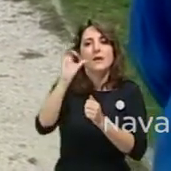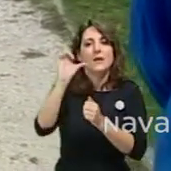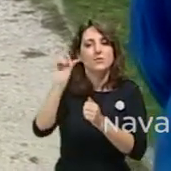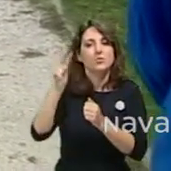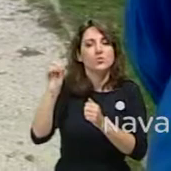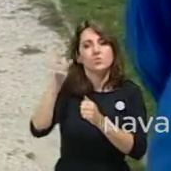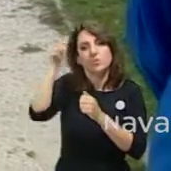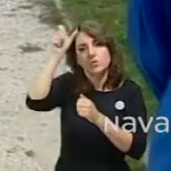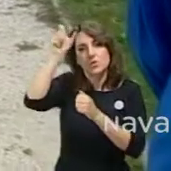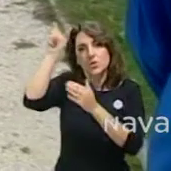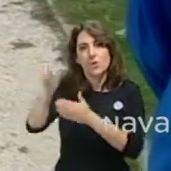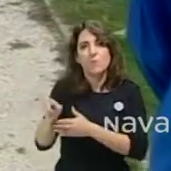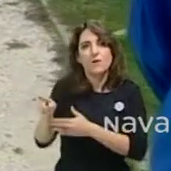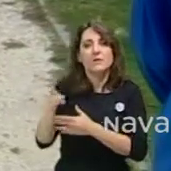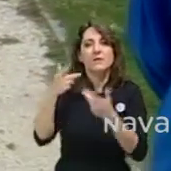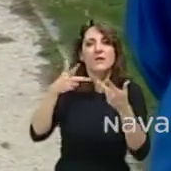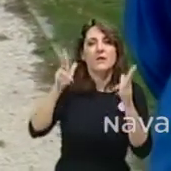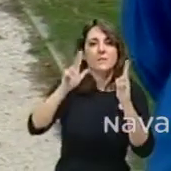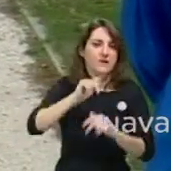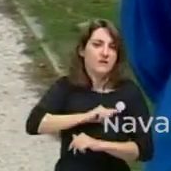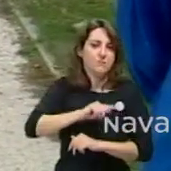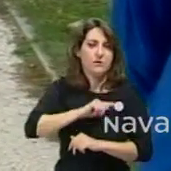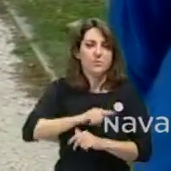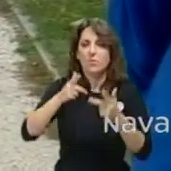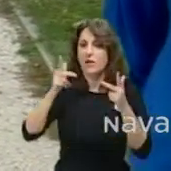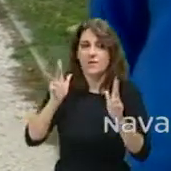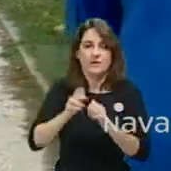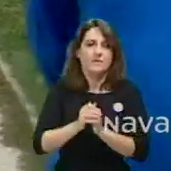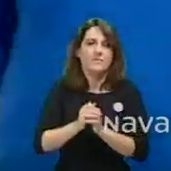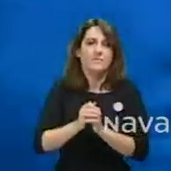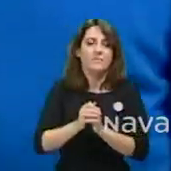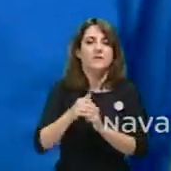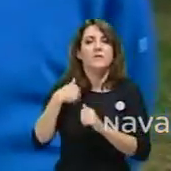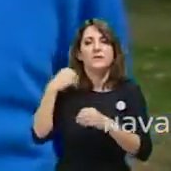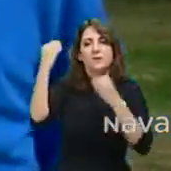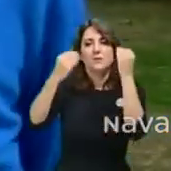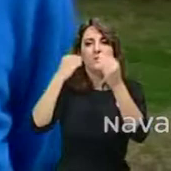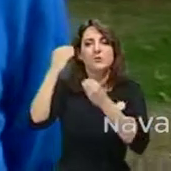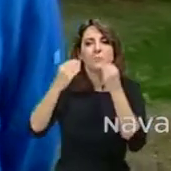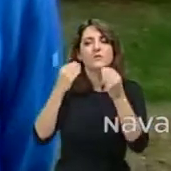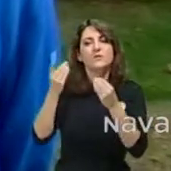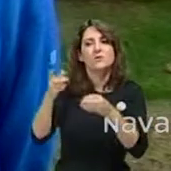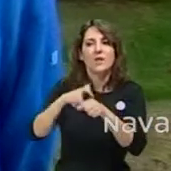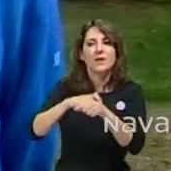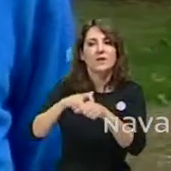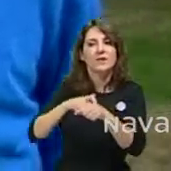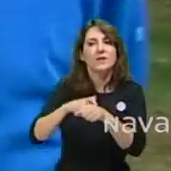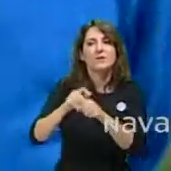hombre que es libre de espíritu. Yo pienso que esto le